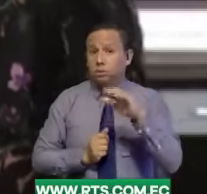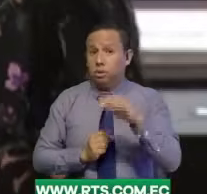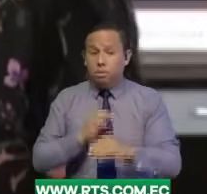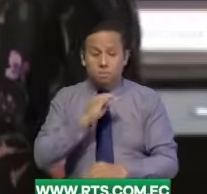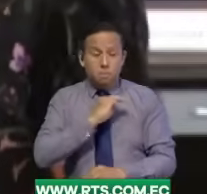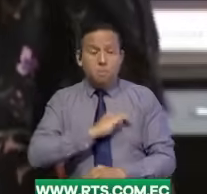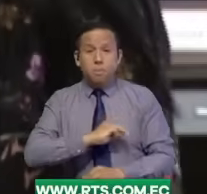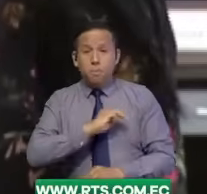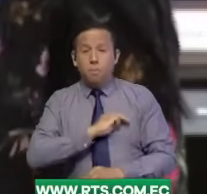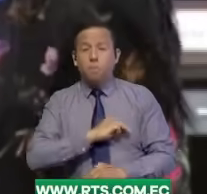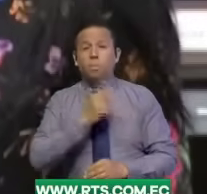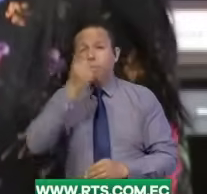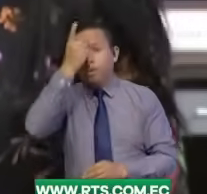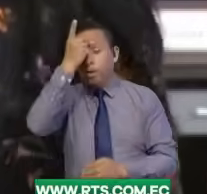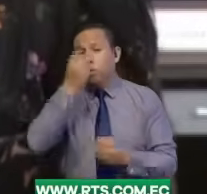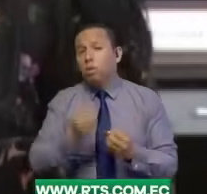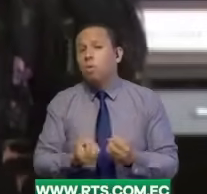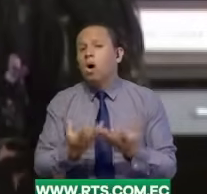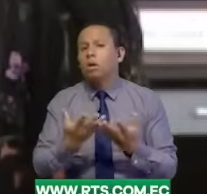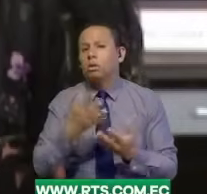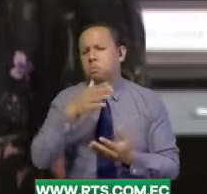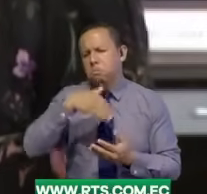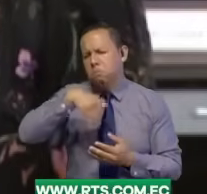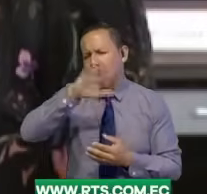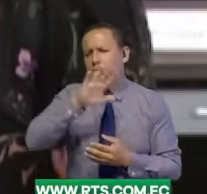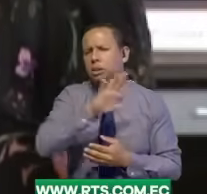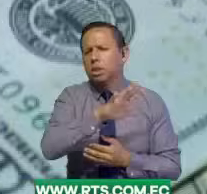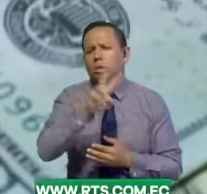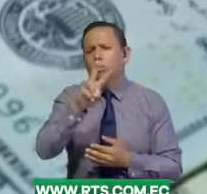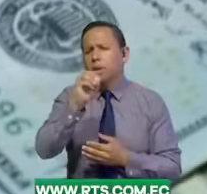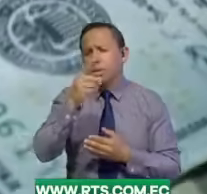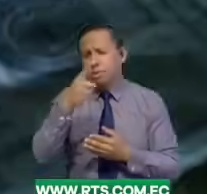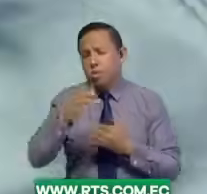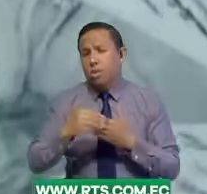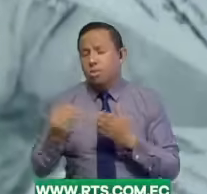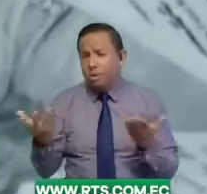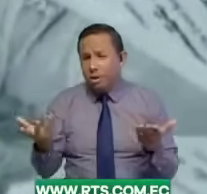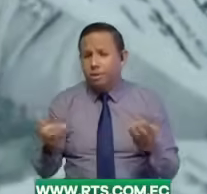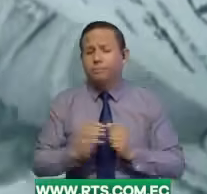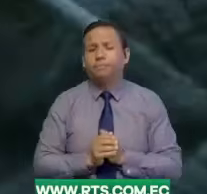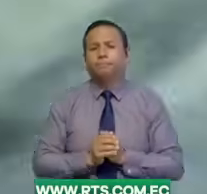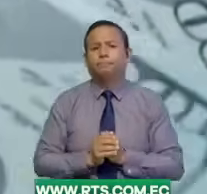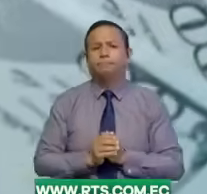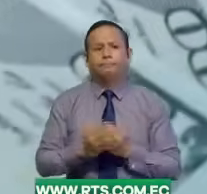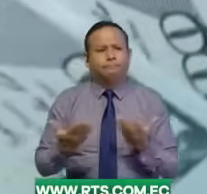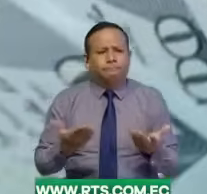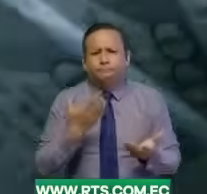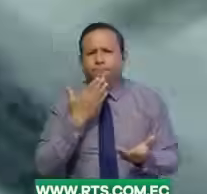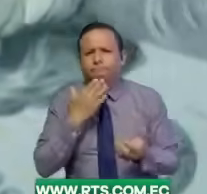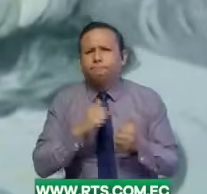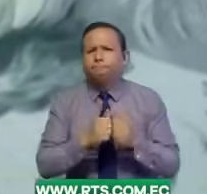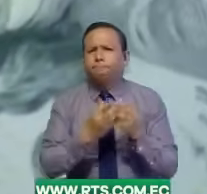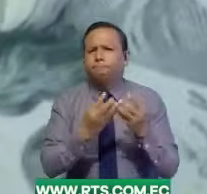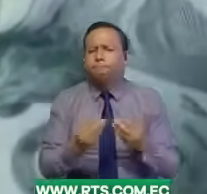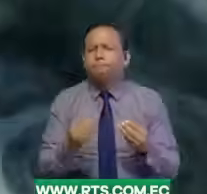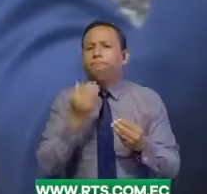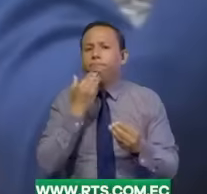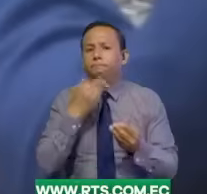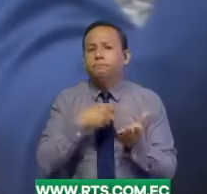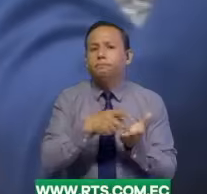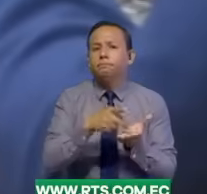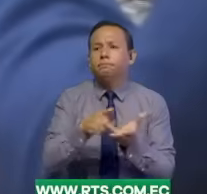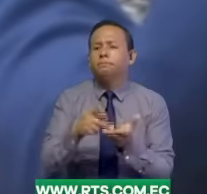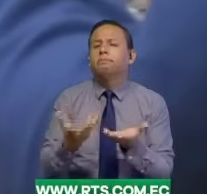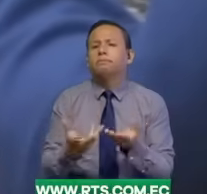les debe más de 520 millones de dólares. Para subsanar los retrasos en los pagos por parte del Estado,